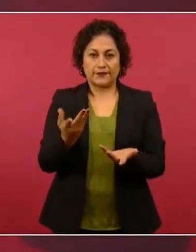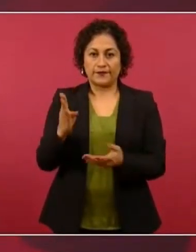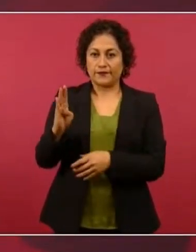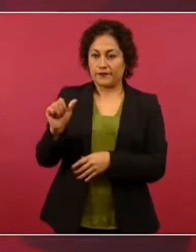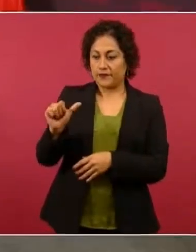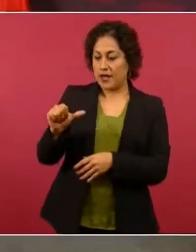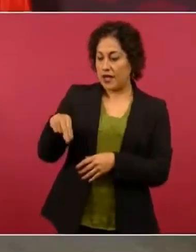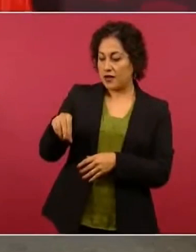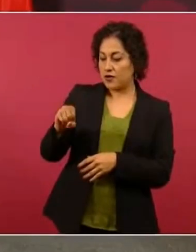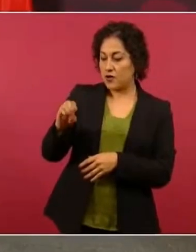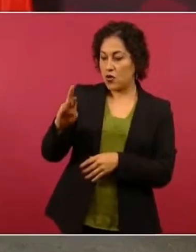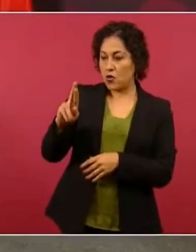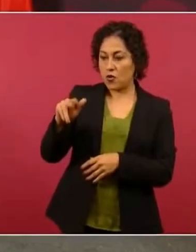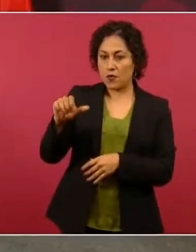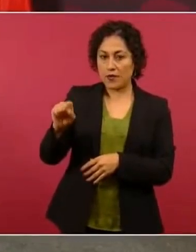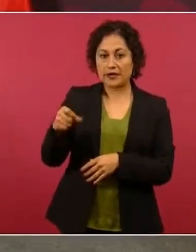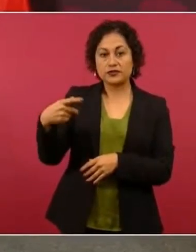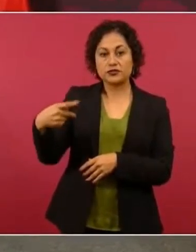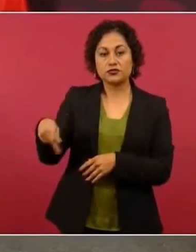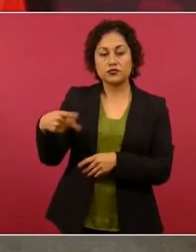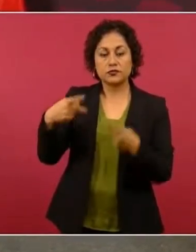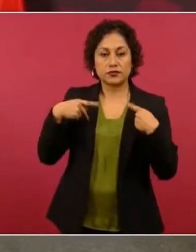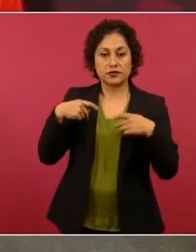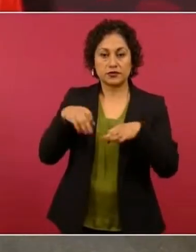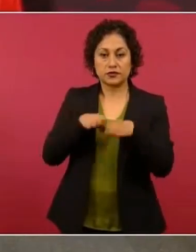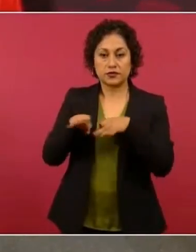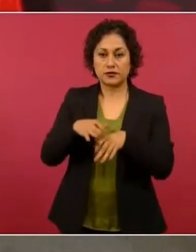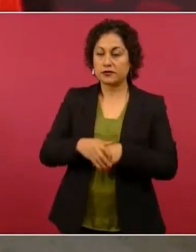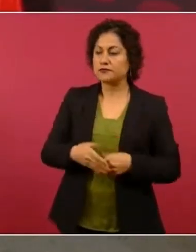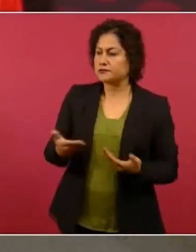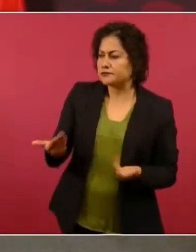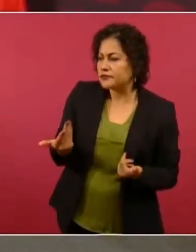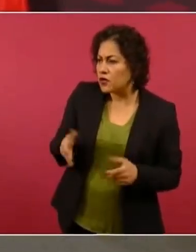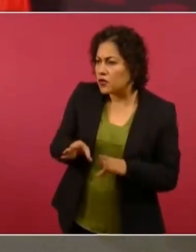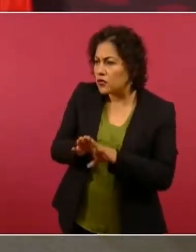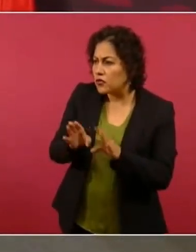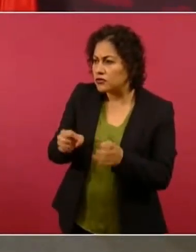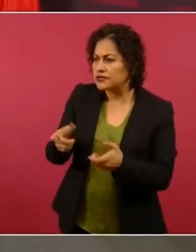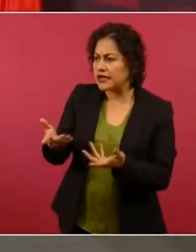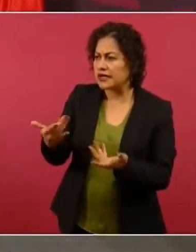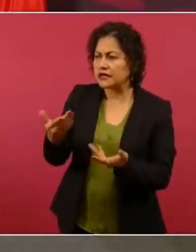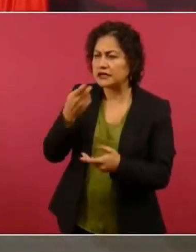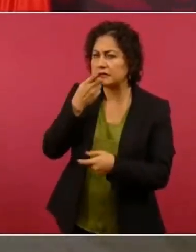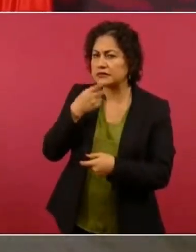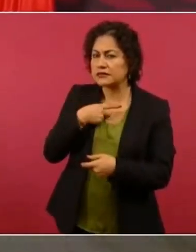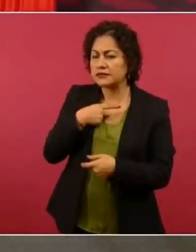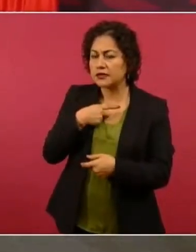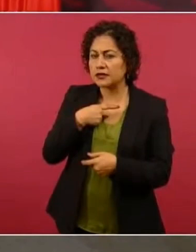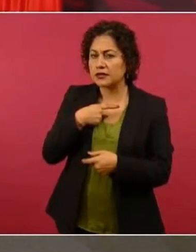obras antes cómo está Jorge tenían esa Este